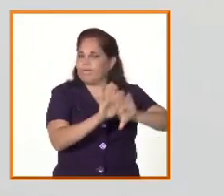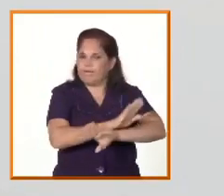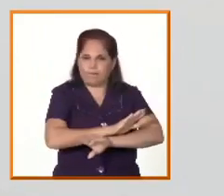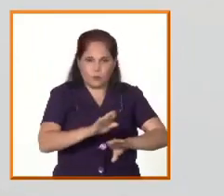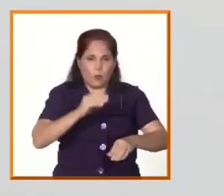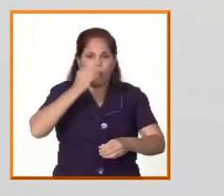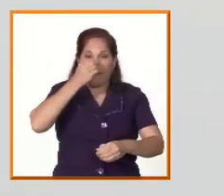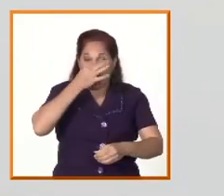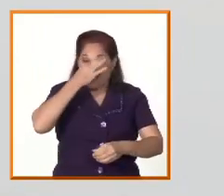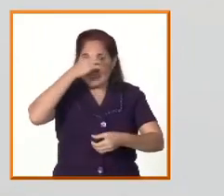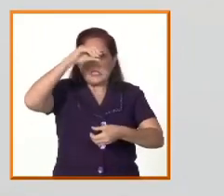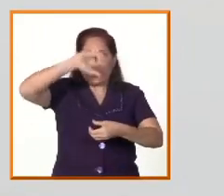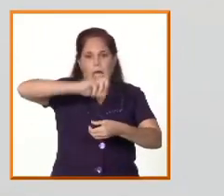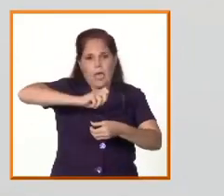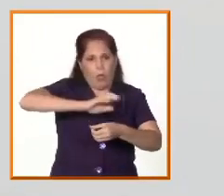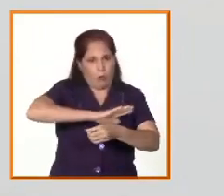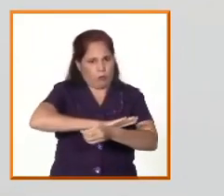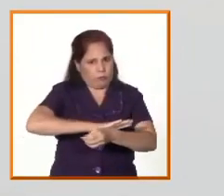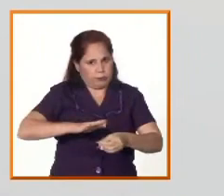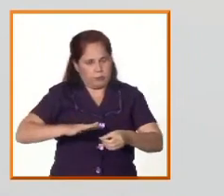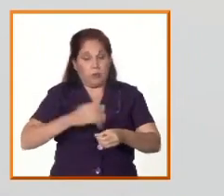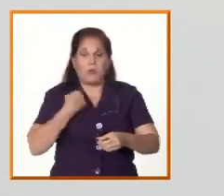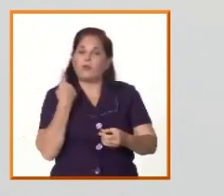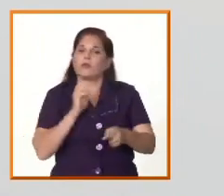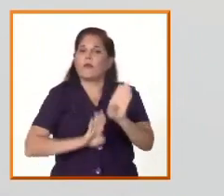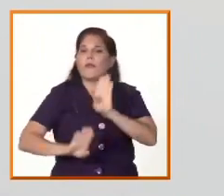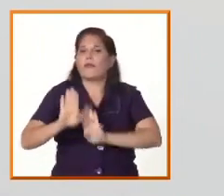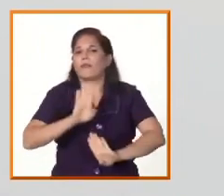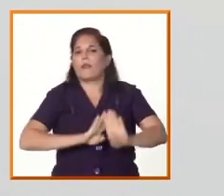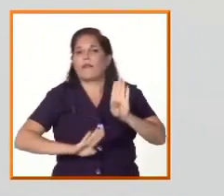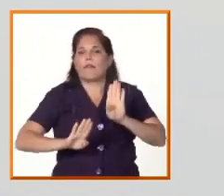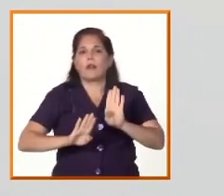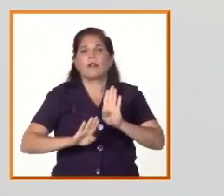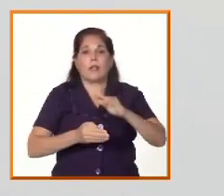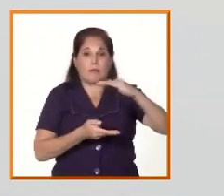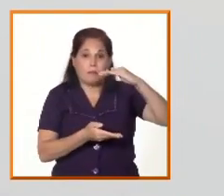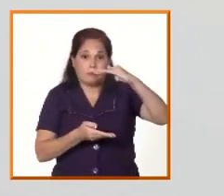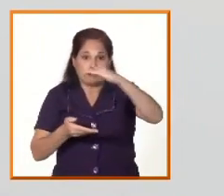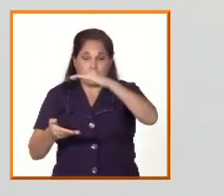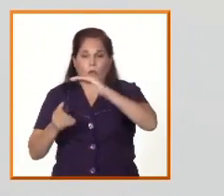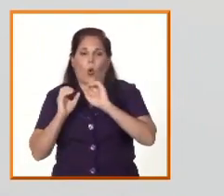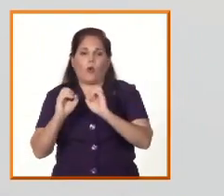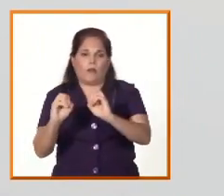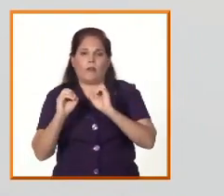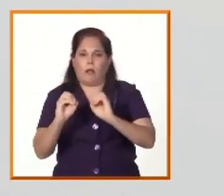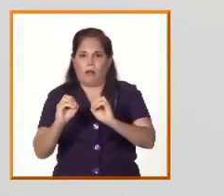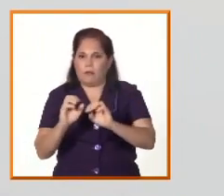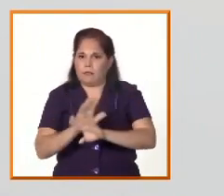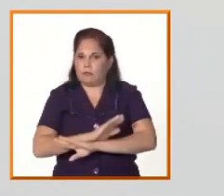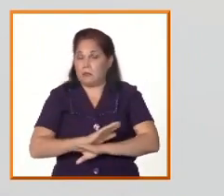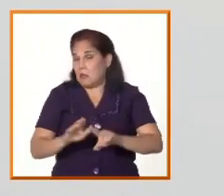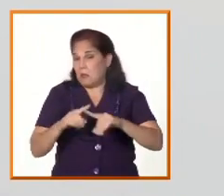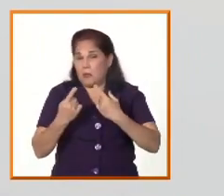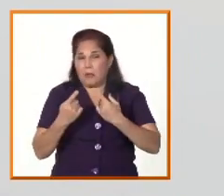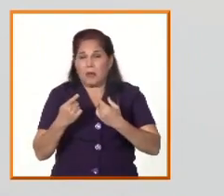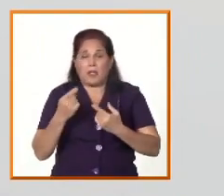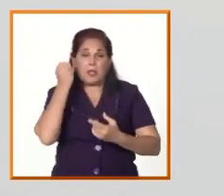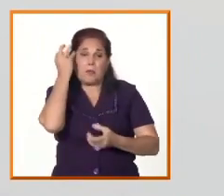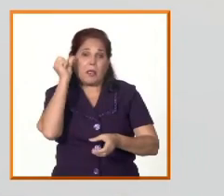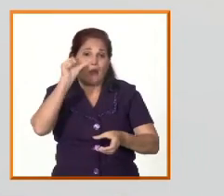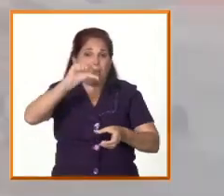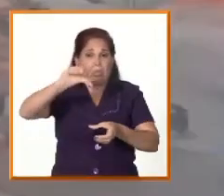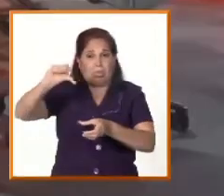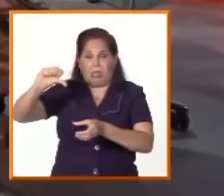todas esas cosas nosotros estamos defendiendo la envasada la mayor cantidad de ron posible para poder garantizar la calidad